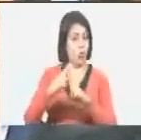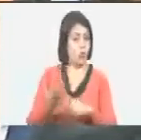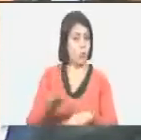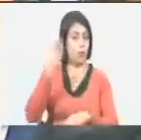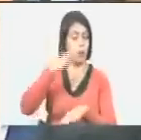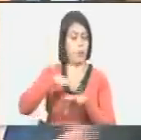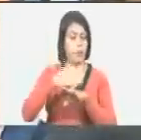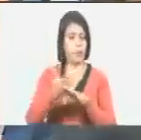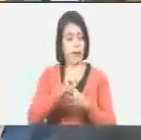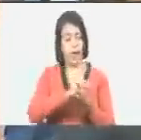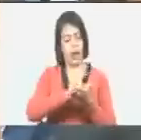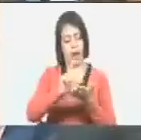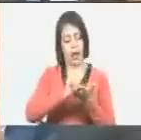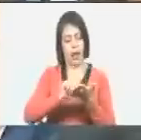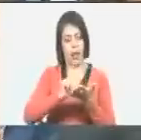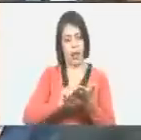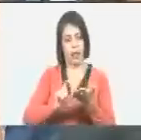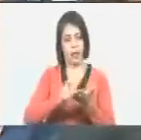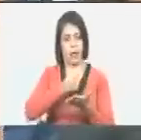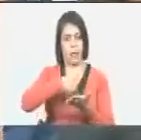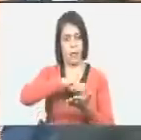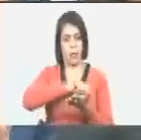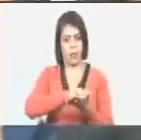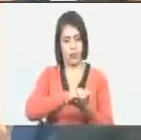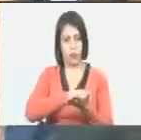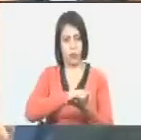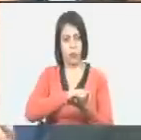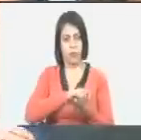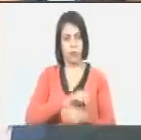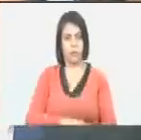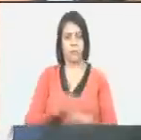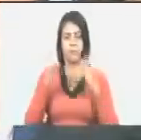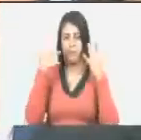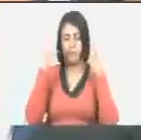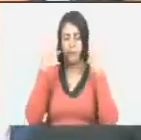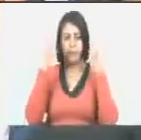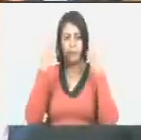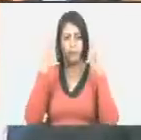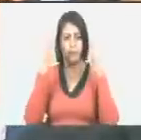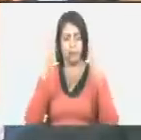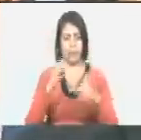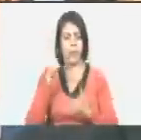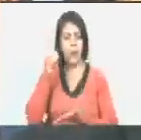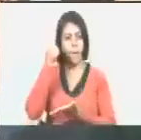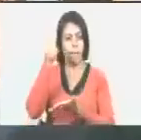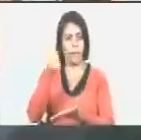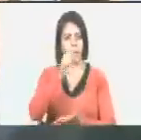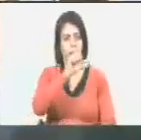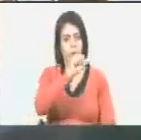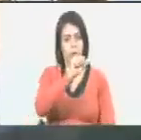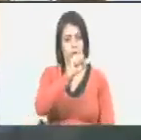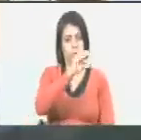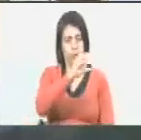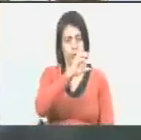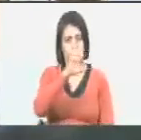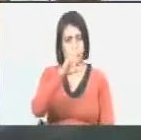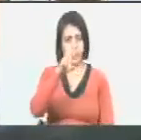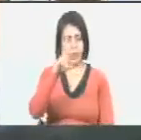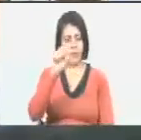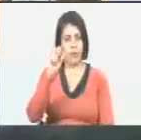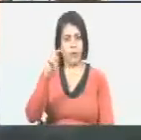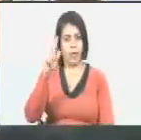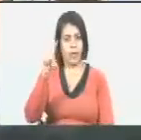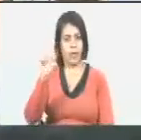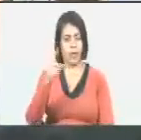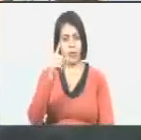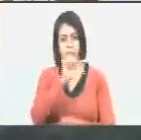máximo galardón de las letras españolas. el premio Cervantes a inicio de esta misma